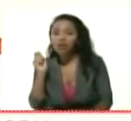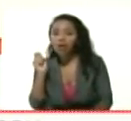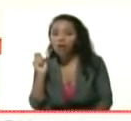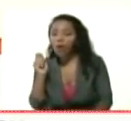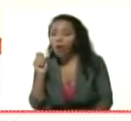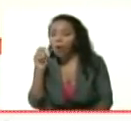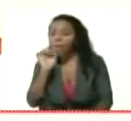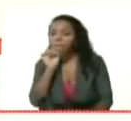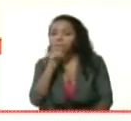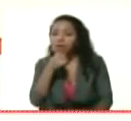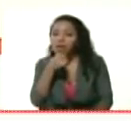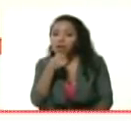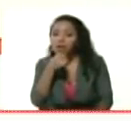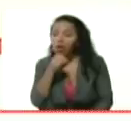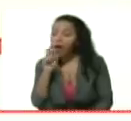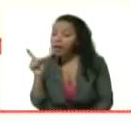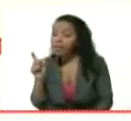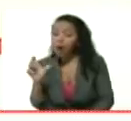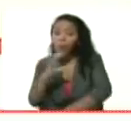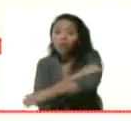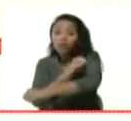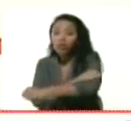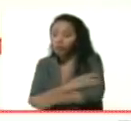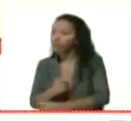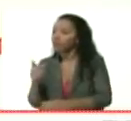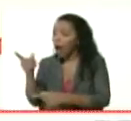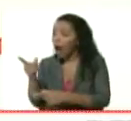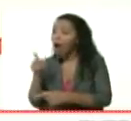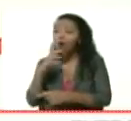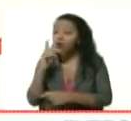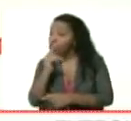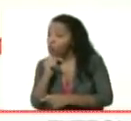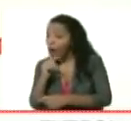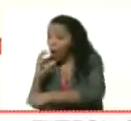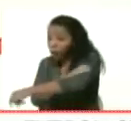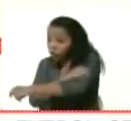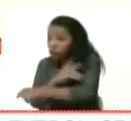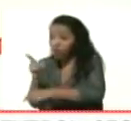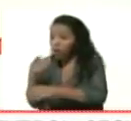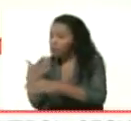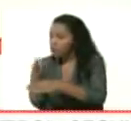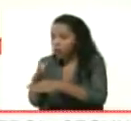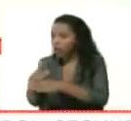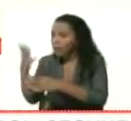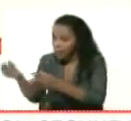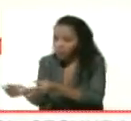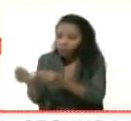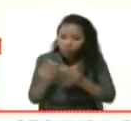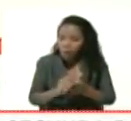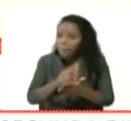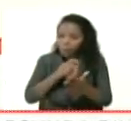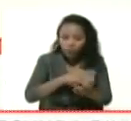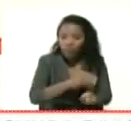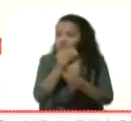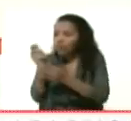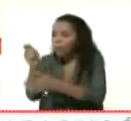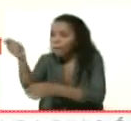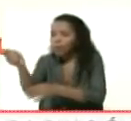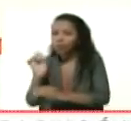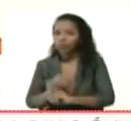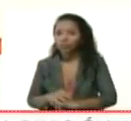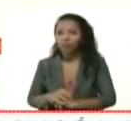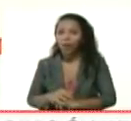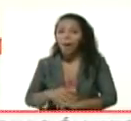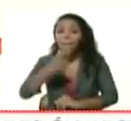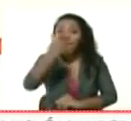Mayor, que no tiene pensión. Así sea opositora, se le tramita su pensión. Hay una persona con discapacidad, se